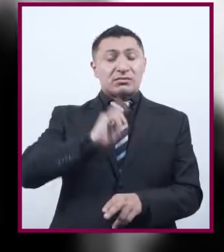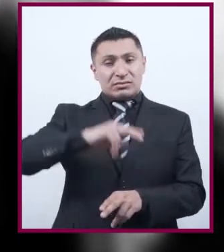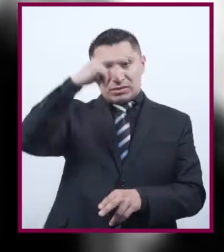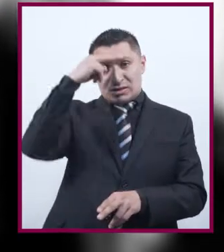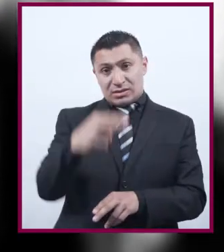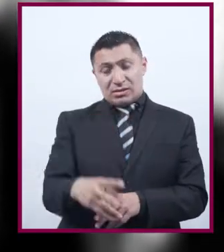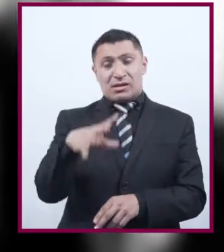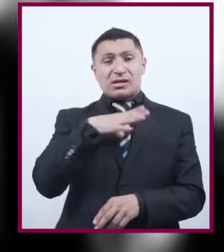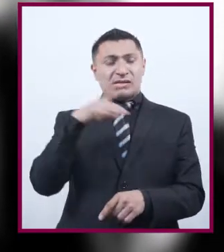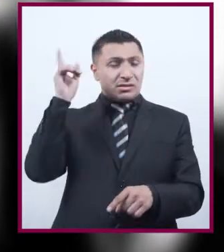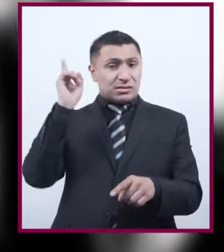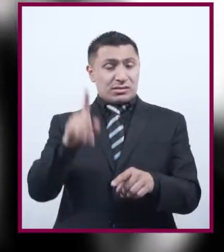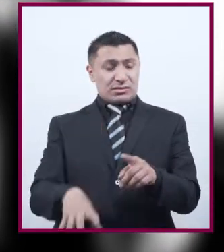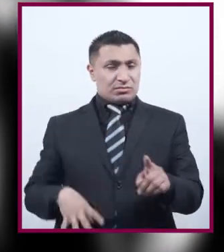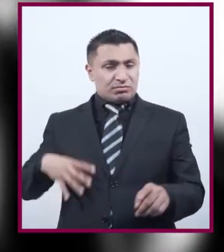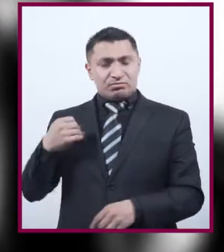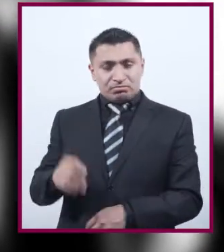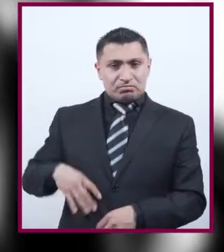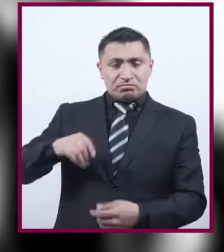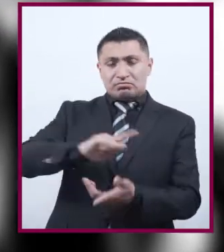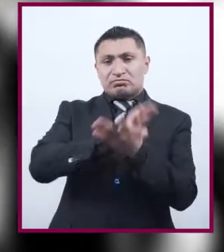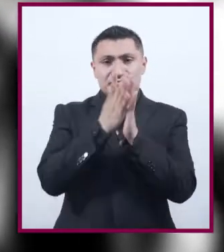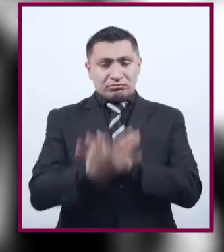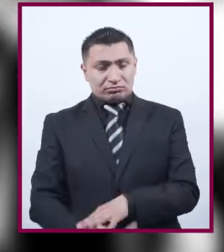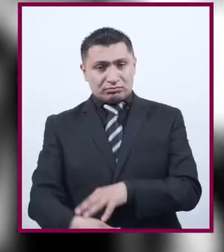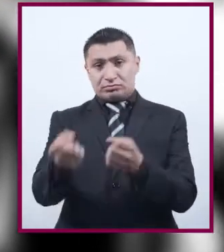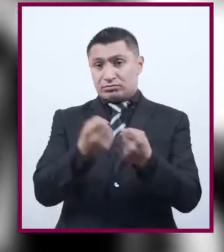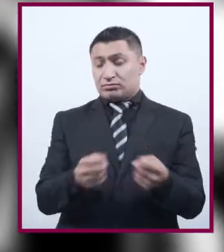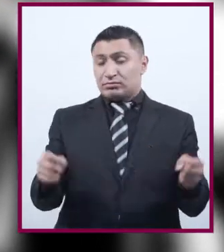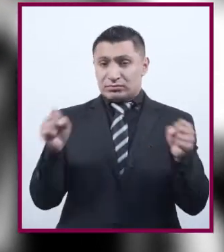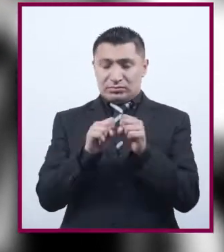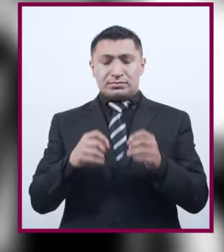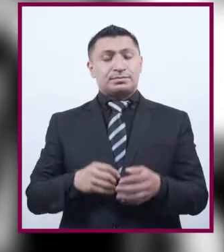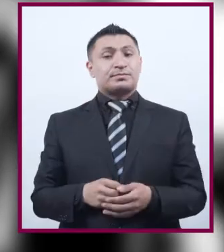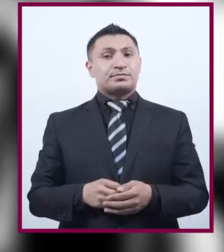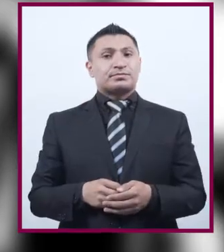Mujeres Mexicanas, que pugnaron por la transformación de la sociedad.